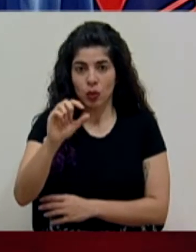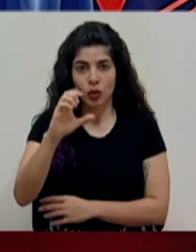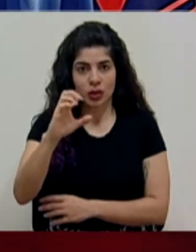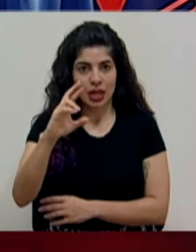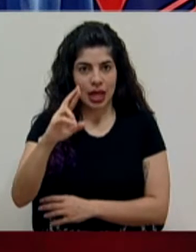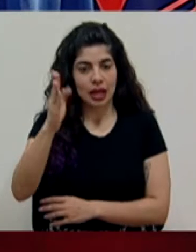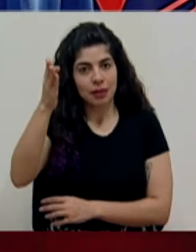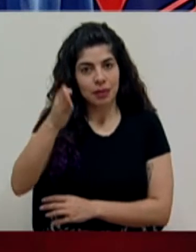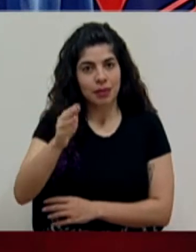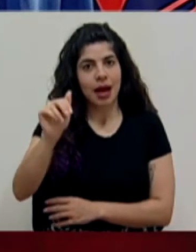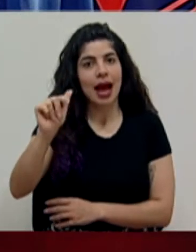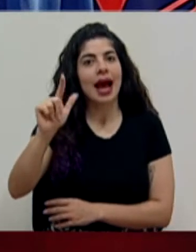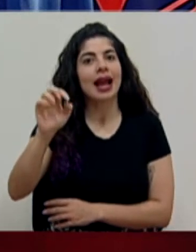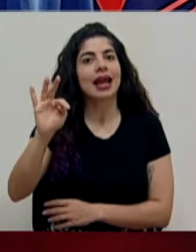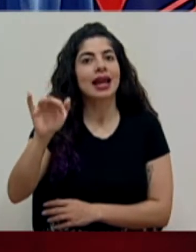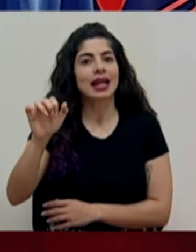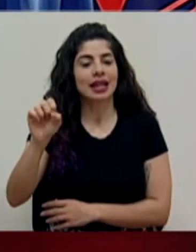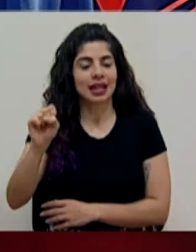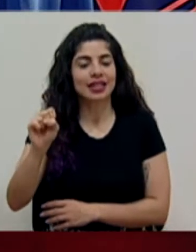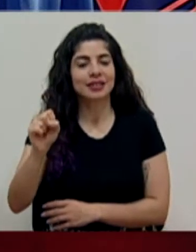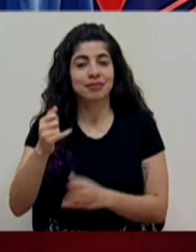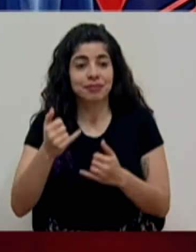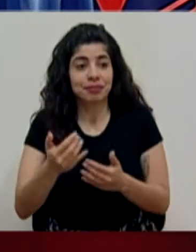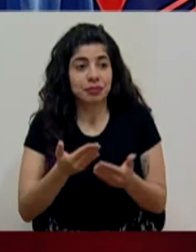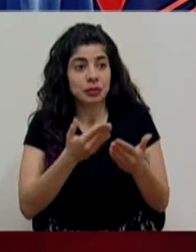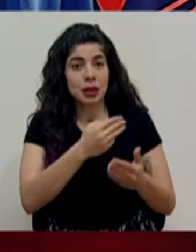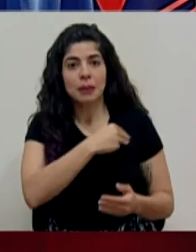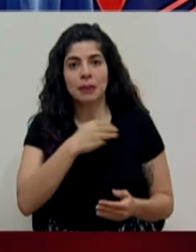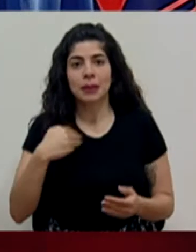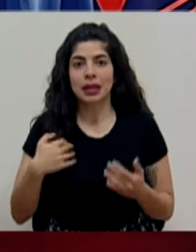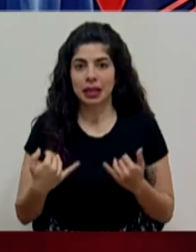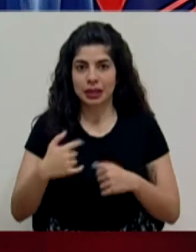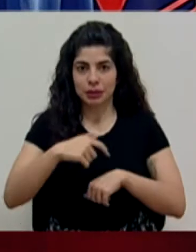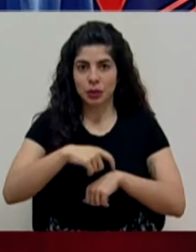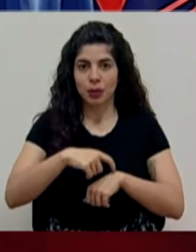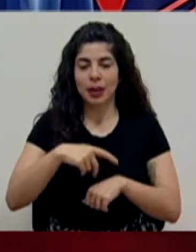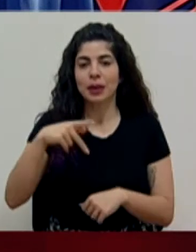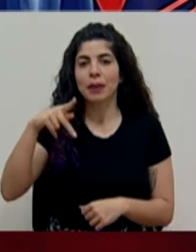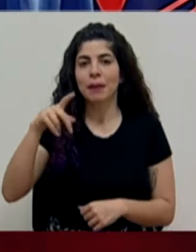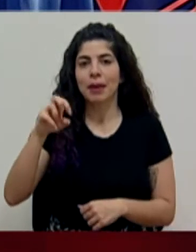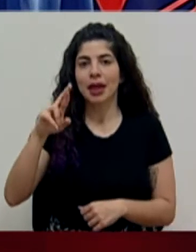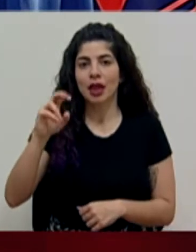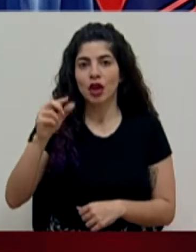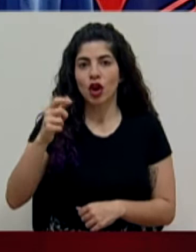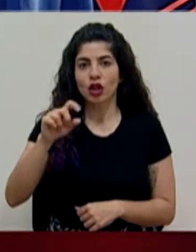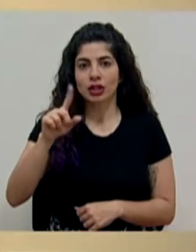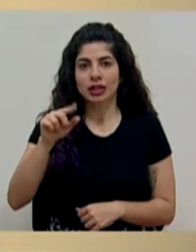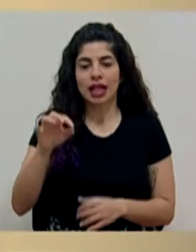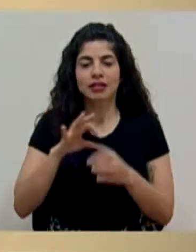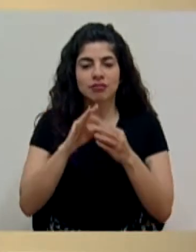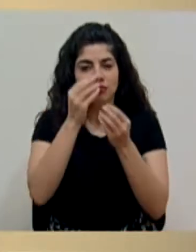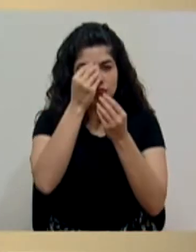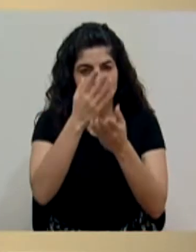presidencia.go.cr/alertas. Cedemos la palabra al ministro AI de Salud, Pedro González, con el reporte